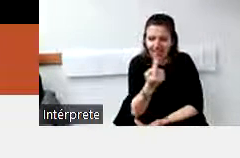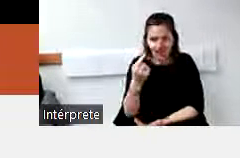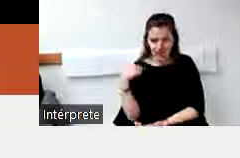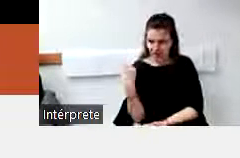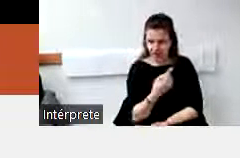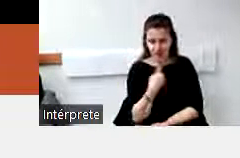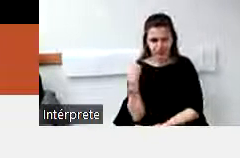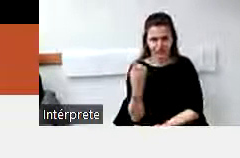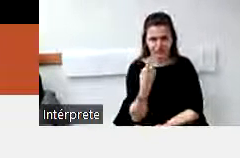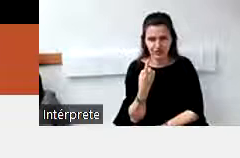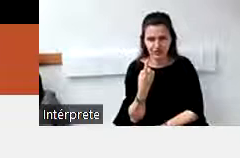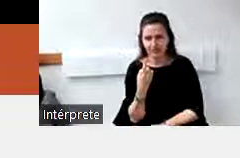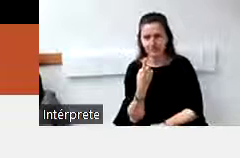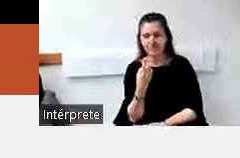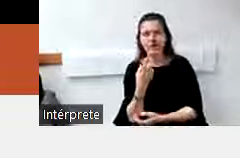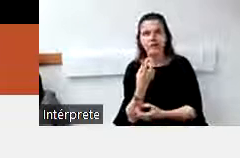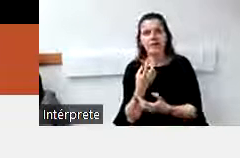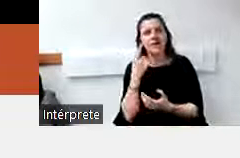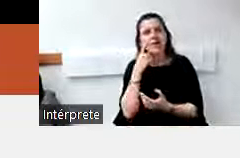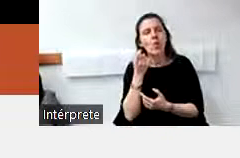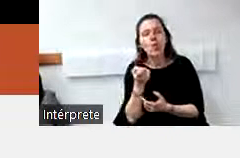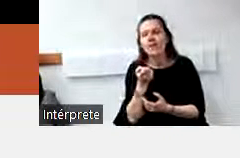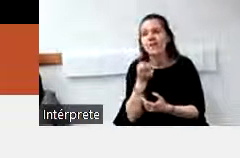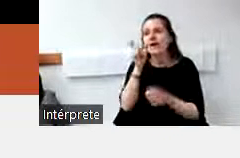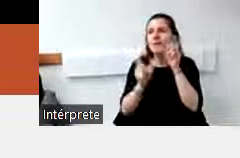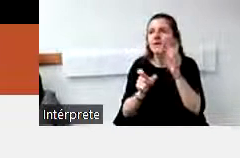de audición, o de capacidad de caminar,